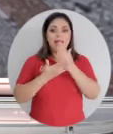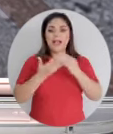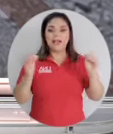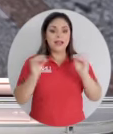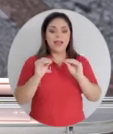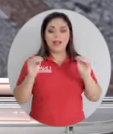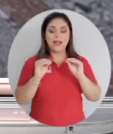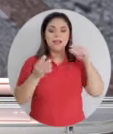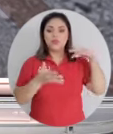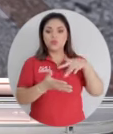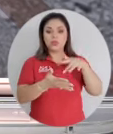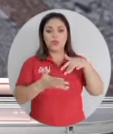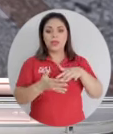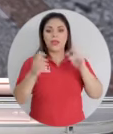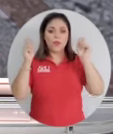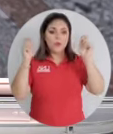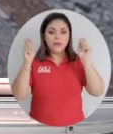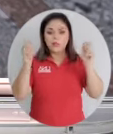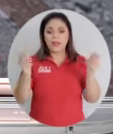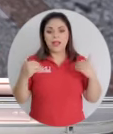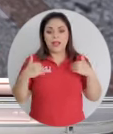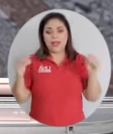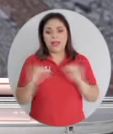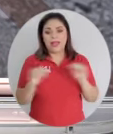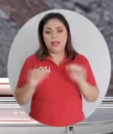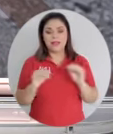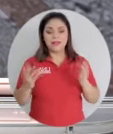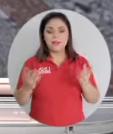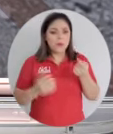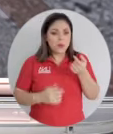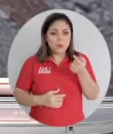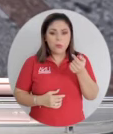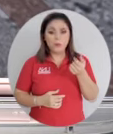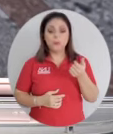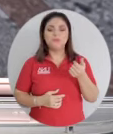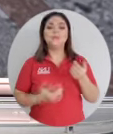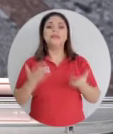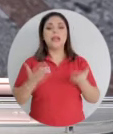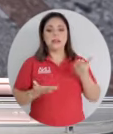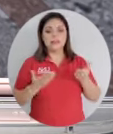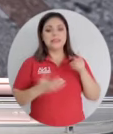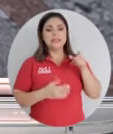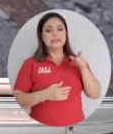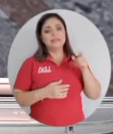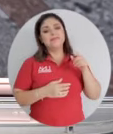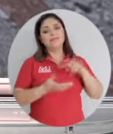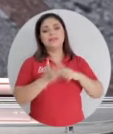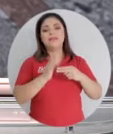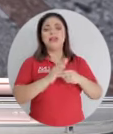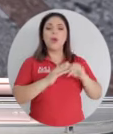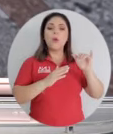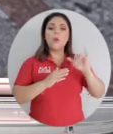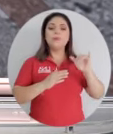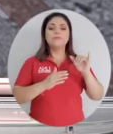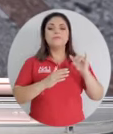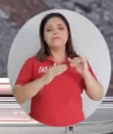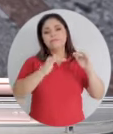nivel educativo, ¿verdad? Y que pertenecen casi en automático a los niveles más